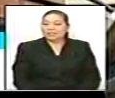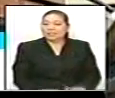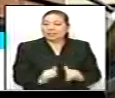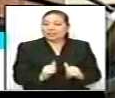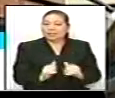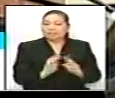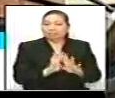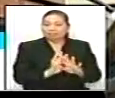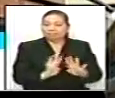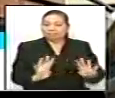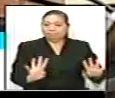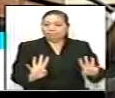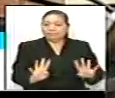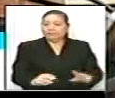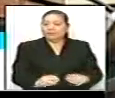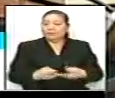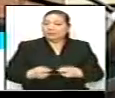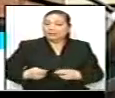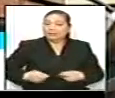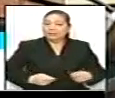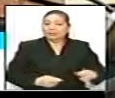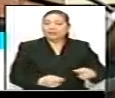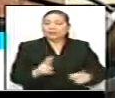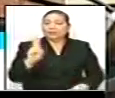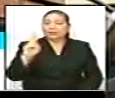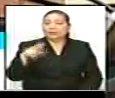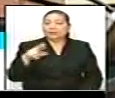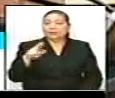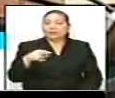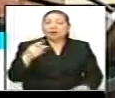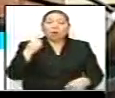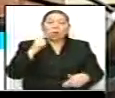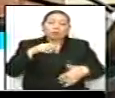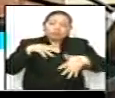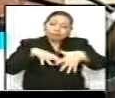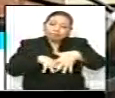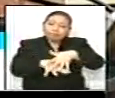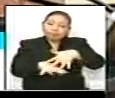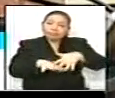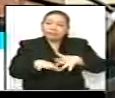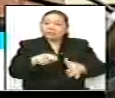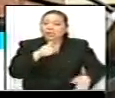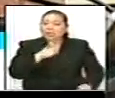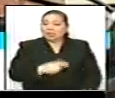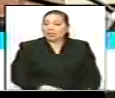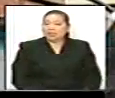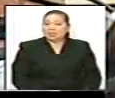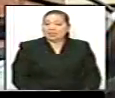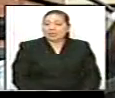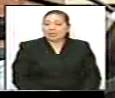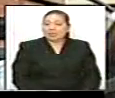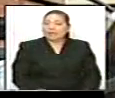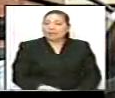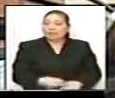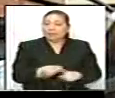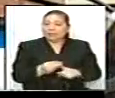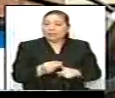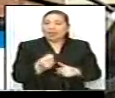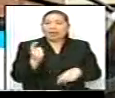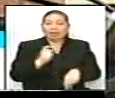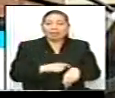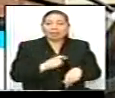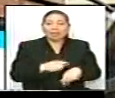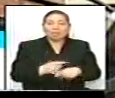instalación de pantallas transversales en el río Rima, con la finalidad de infiltrar el agua que viene principalmente en épocas